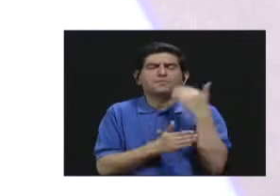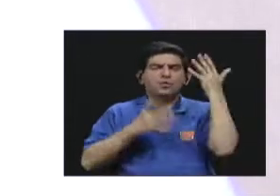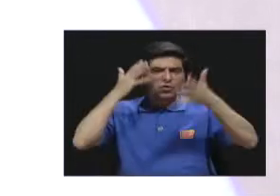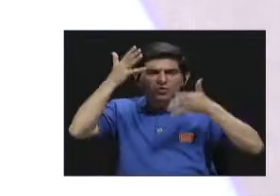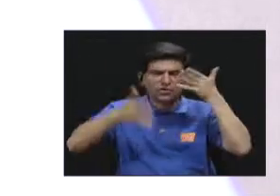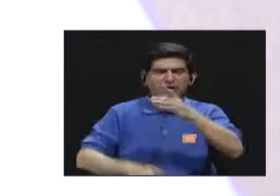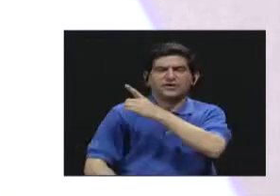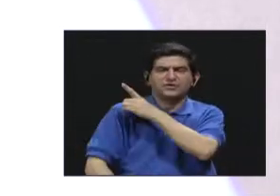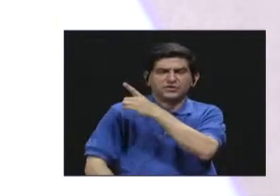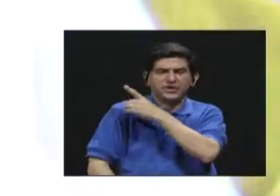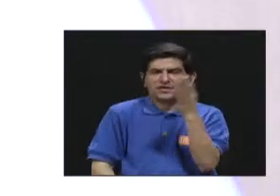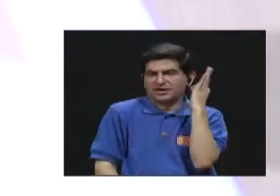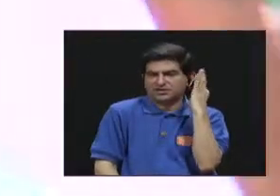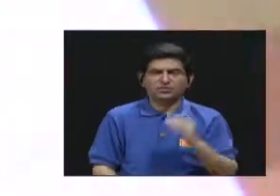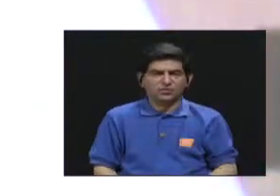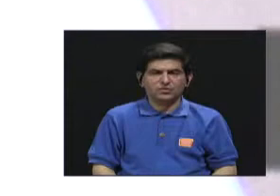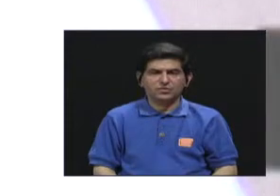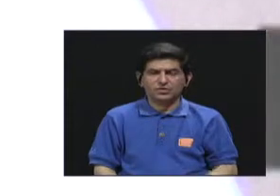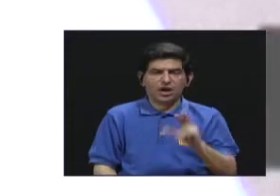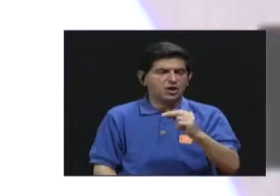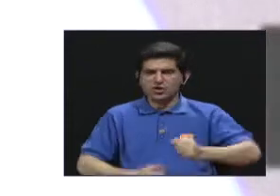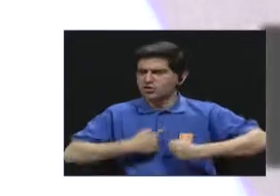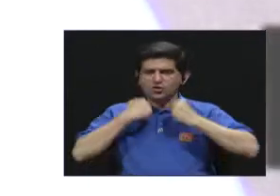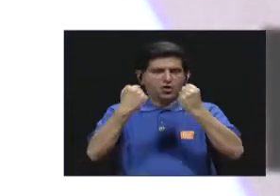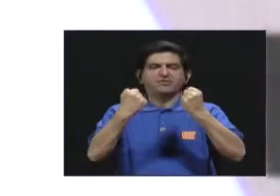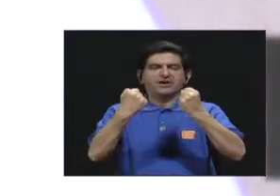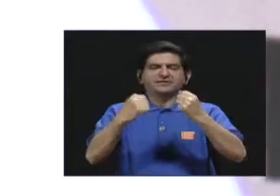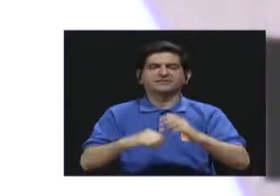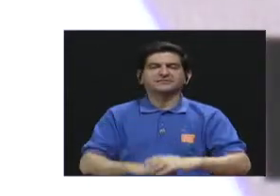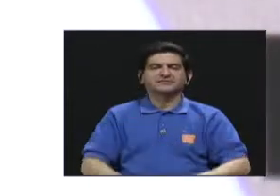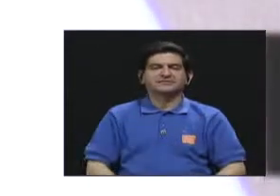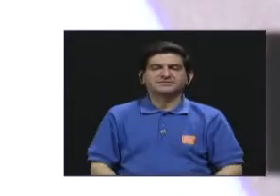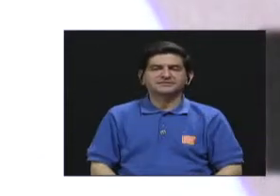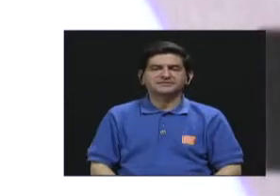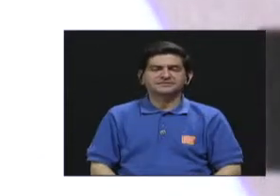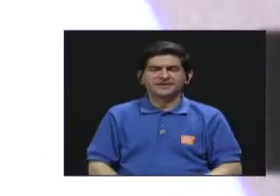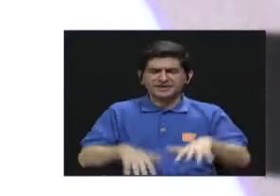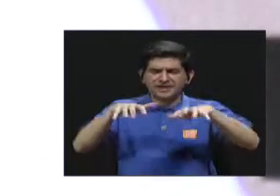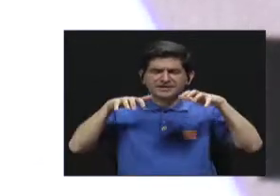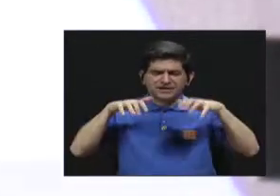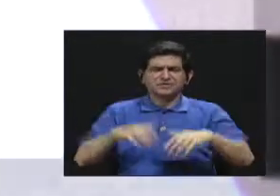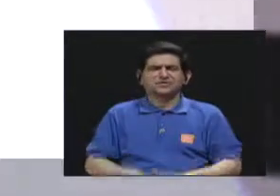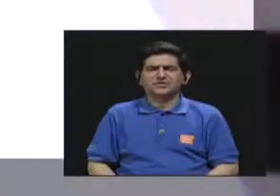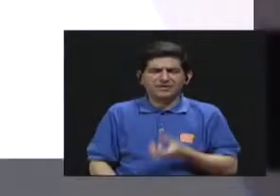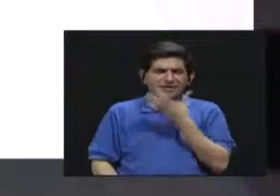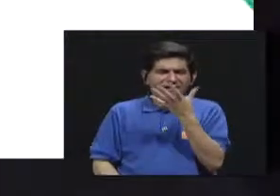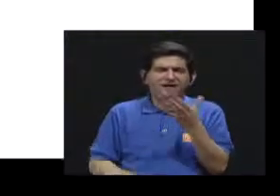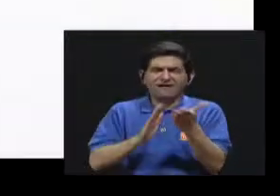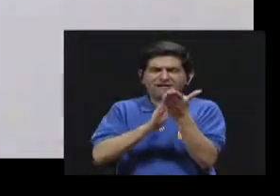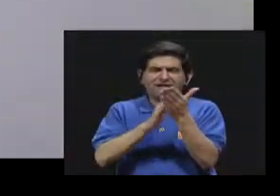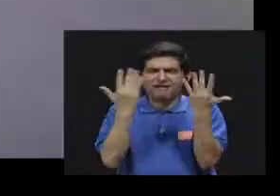moderno-creativa de su directora. No Soy Valiente, dirigida por Nicole Chi.